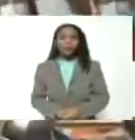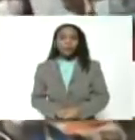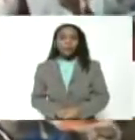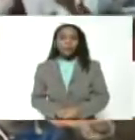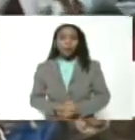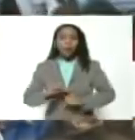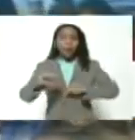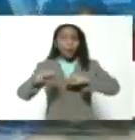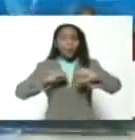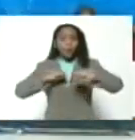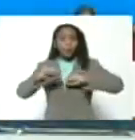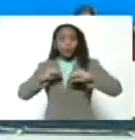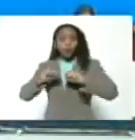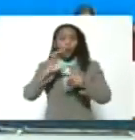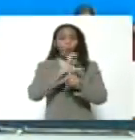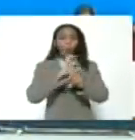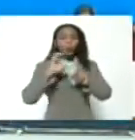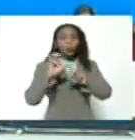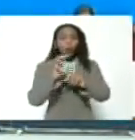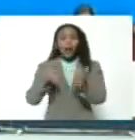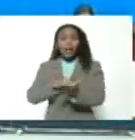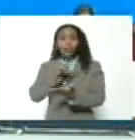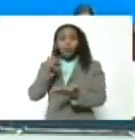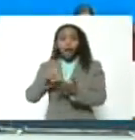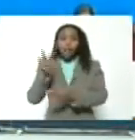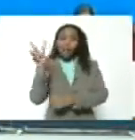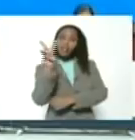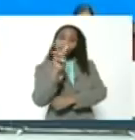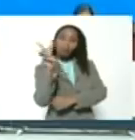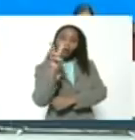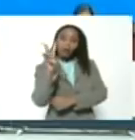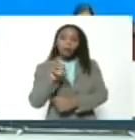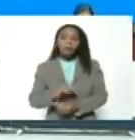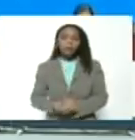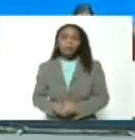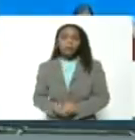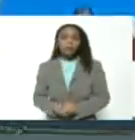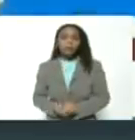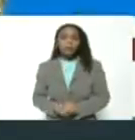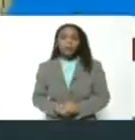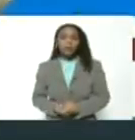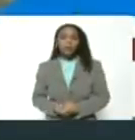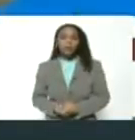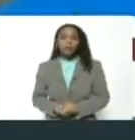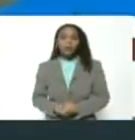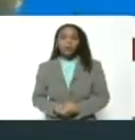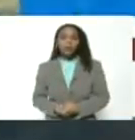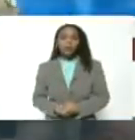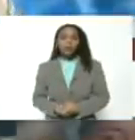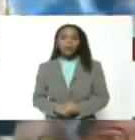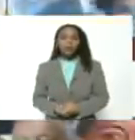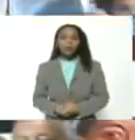Los movimientos de la cultura nacional venezolana, los cultores.